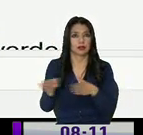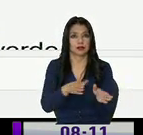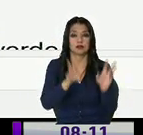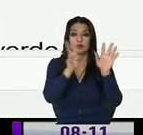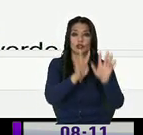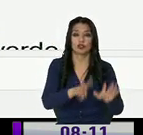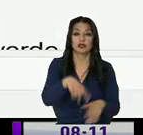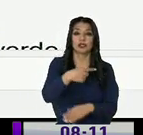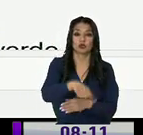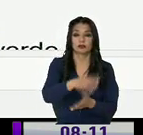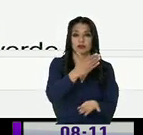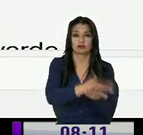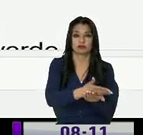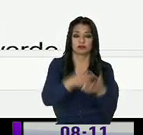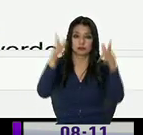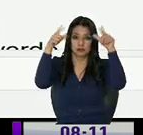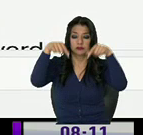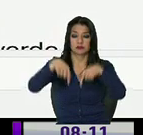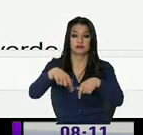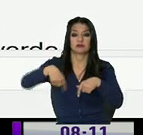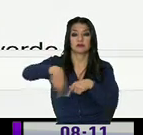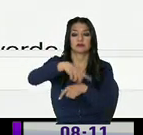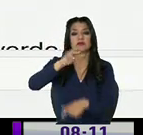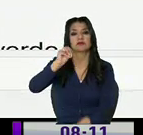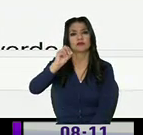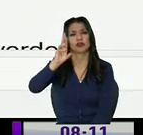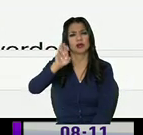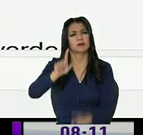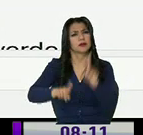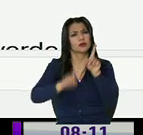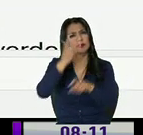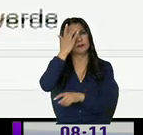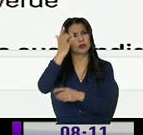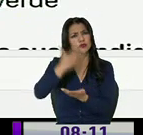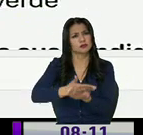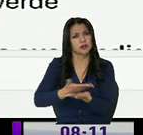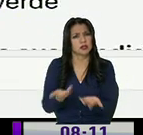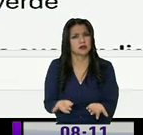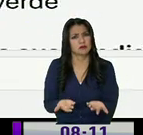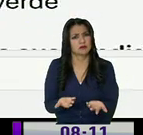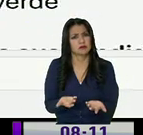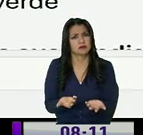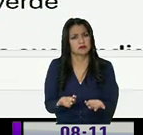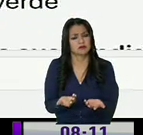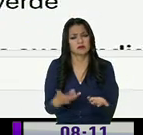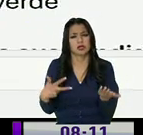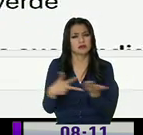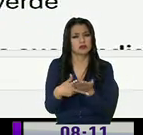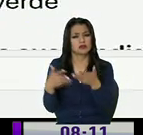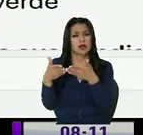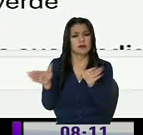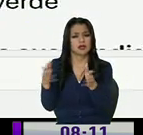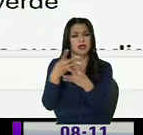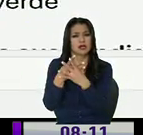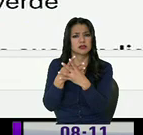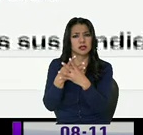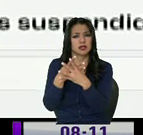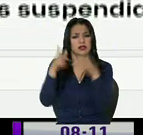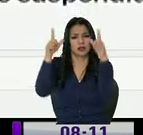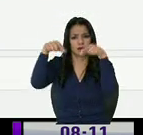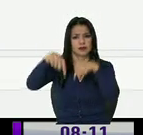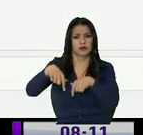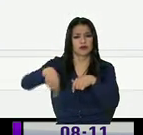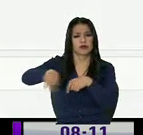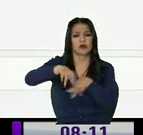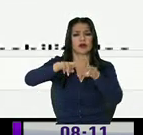Quitumbe, Labrador, Morán, Valverde. Sería interesante averiguar por qué están suspendidos, ¿no? Estaciones habilitadas, Carcelén, Labrador, Recreo, Quitumbe,